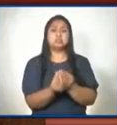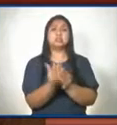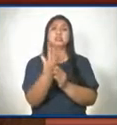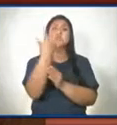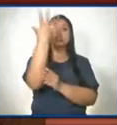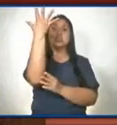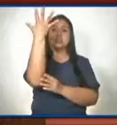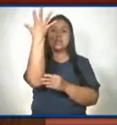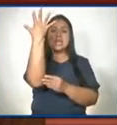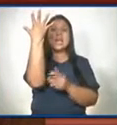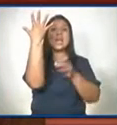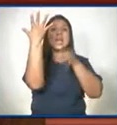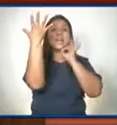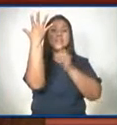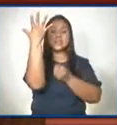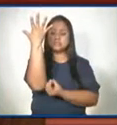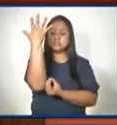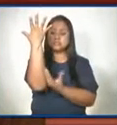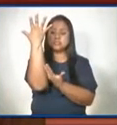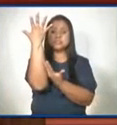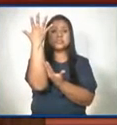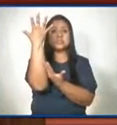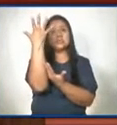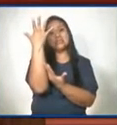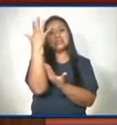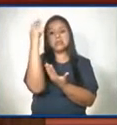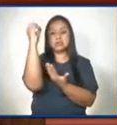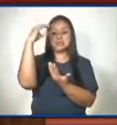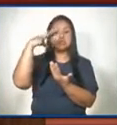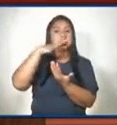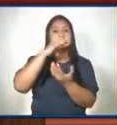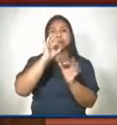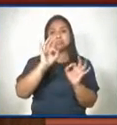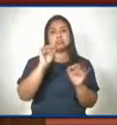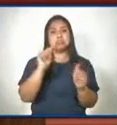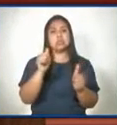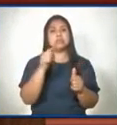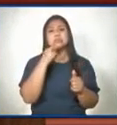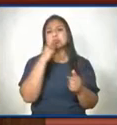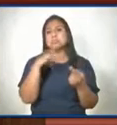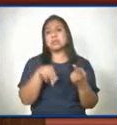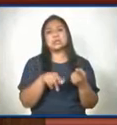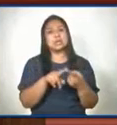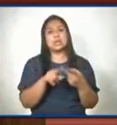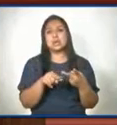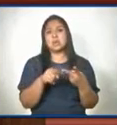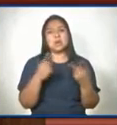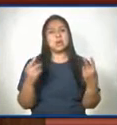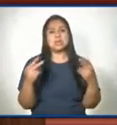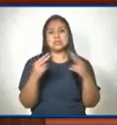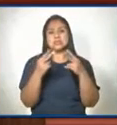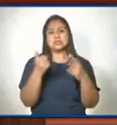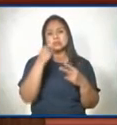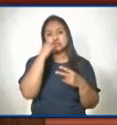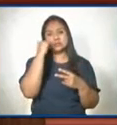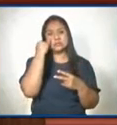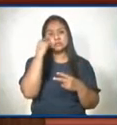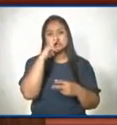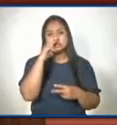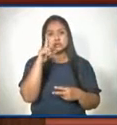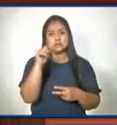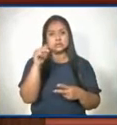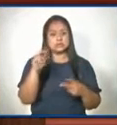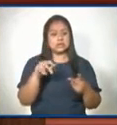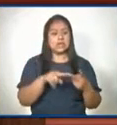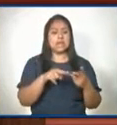buenas, digamos, hay aguacate de calidad en Chimaltenango, en Atitlán, en San Marcos, me